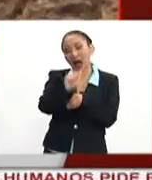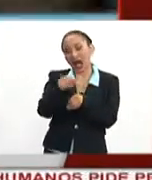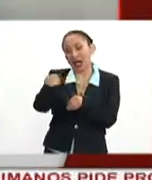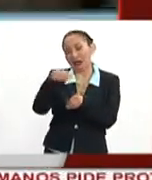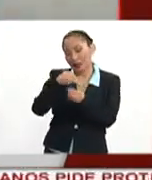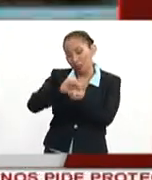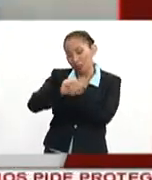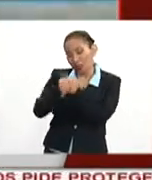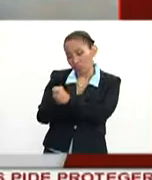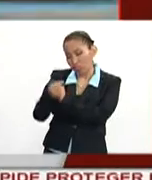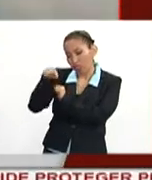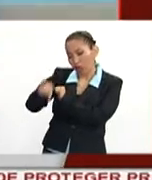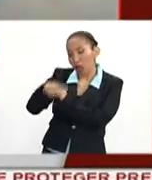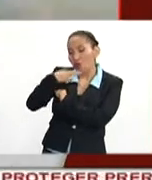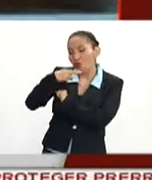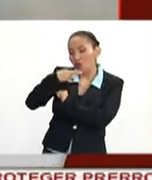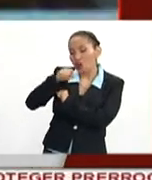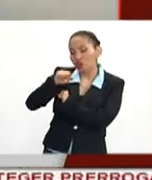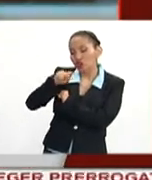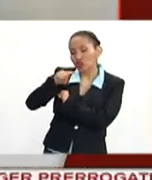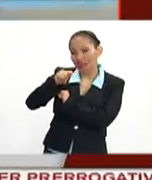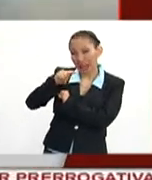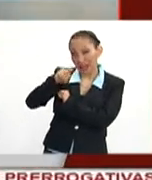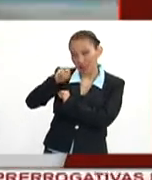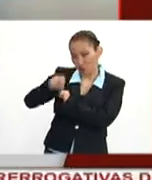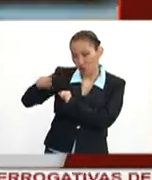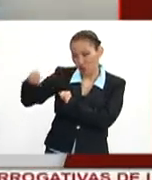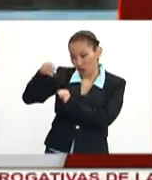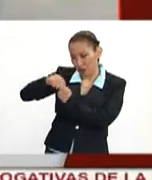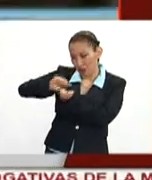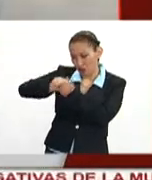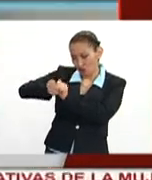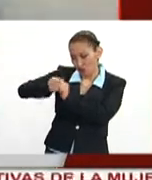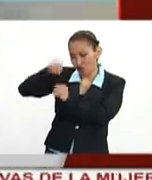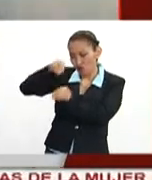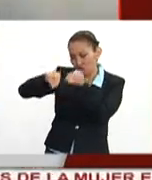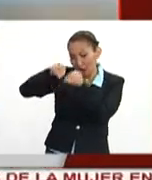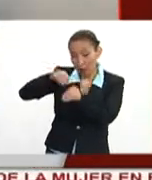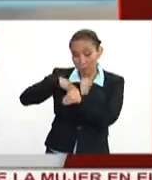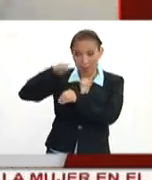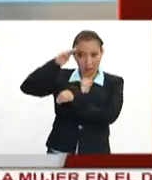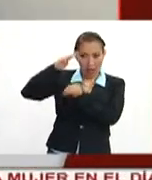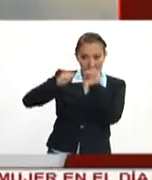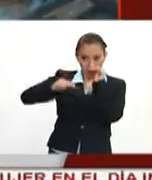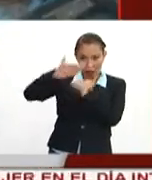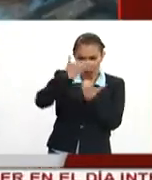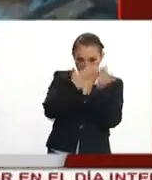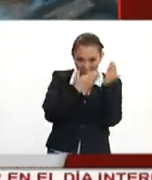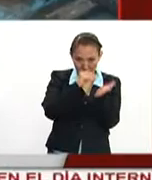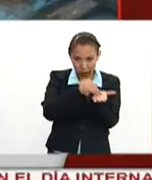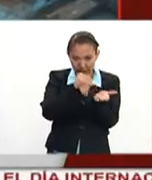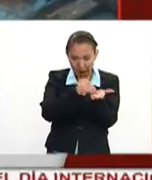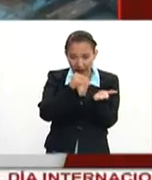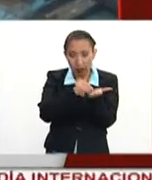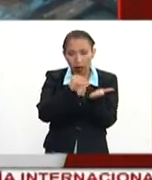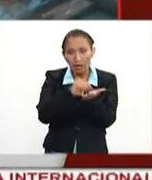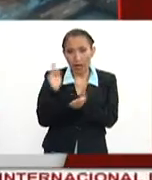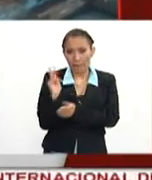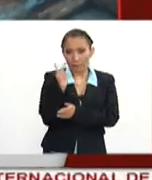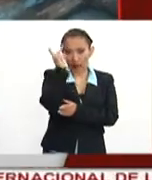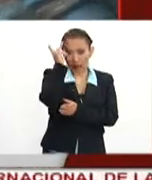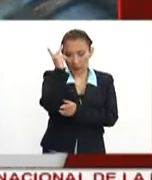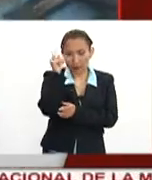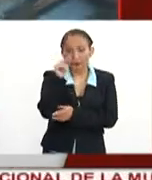también un sustrato a base de esta misma fibra. En mi maestría, yo estoy terminando una maestría en el